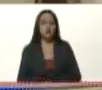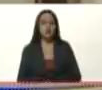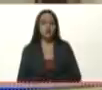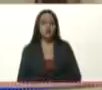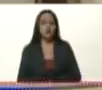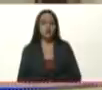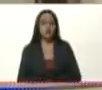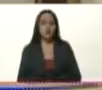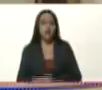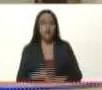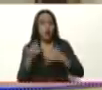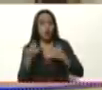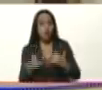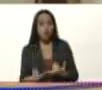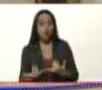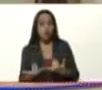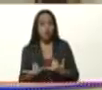Italia, ustedes saben,